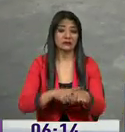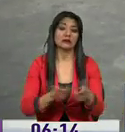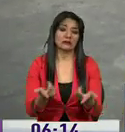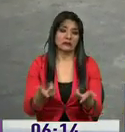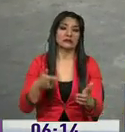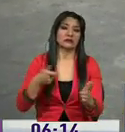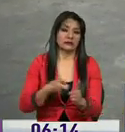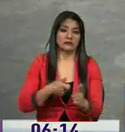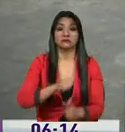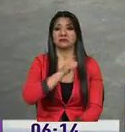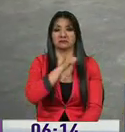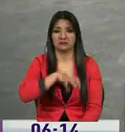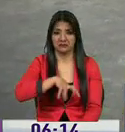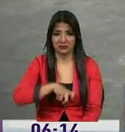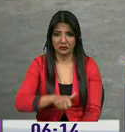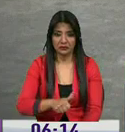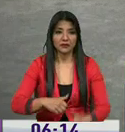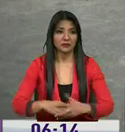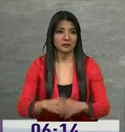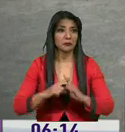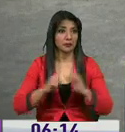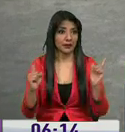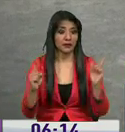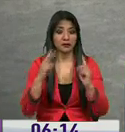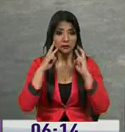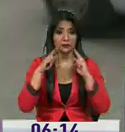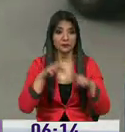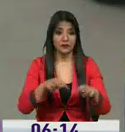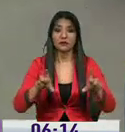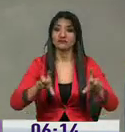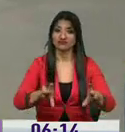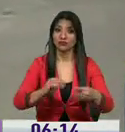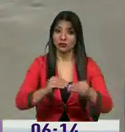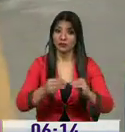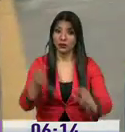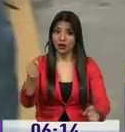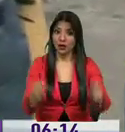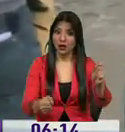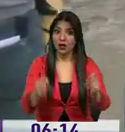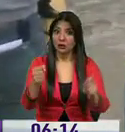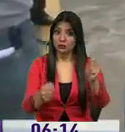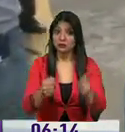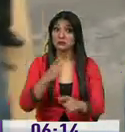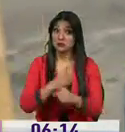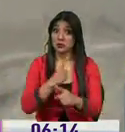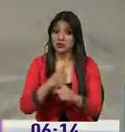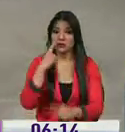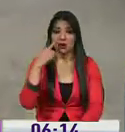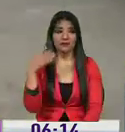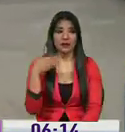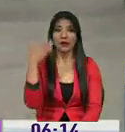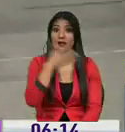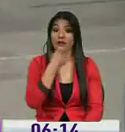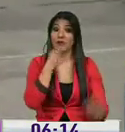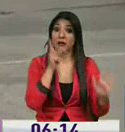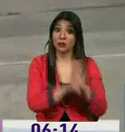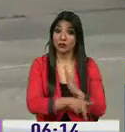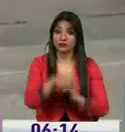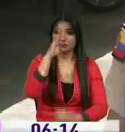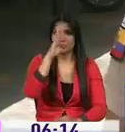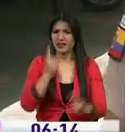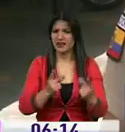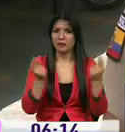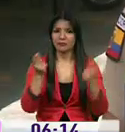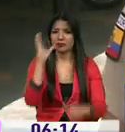hecho, la víctima habría visualizado la placa del auto, por lo que la policía inmediatamente armó un operativo.